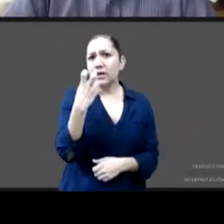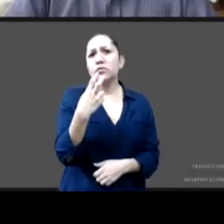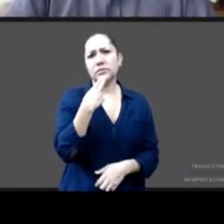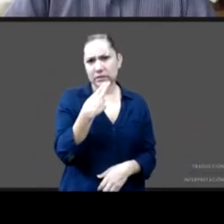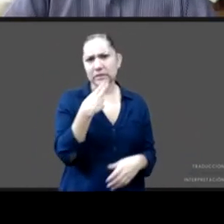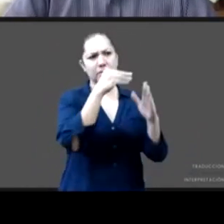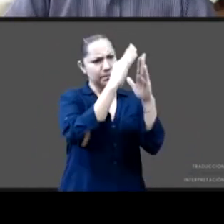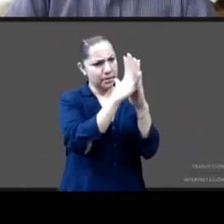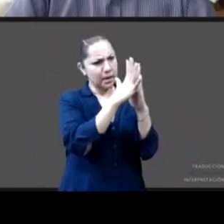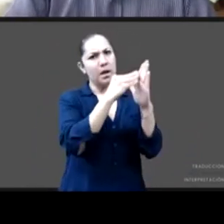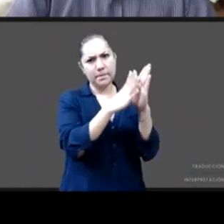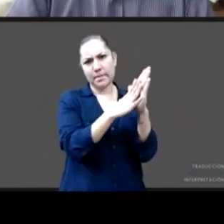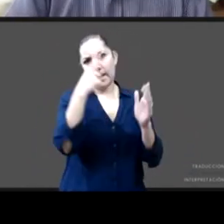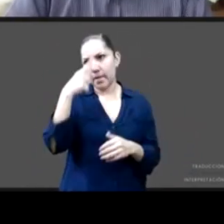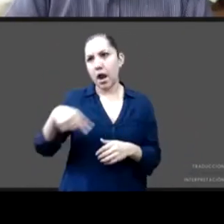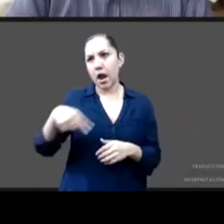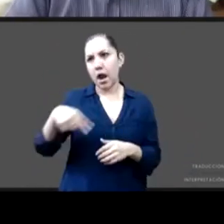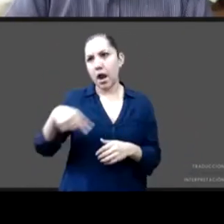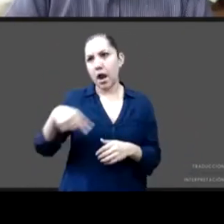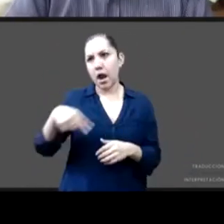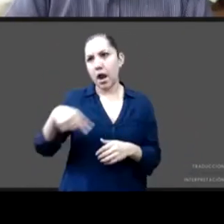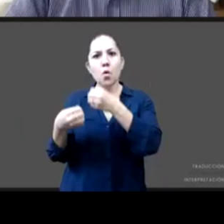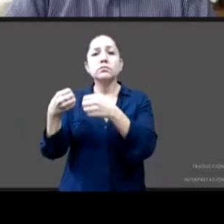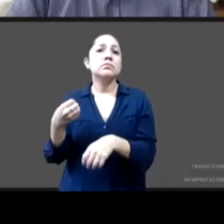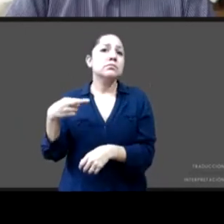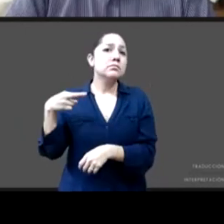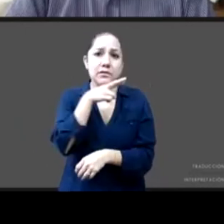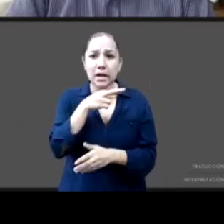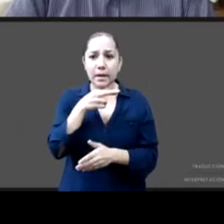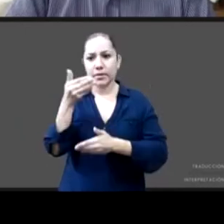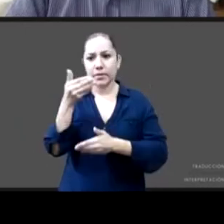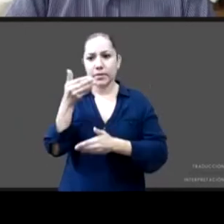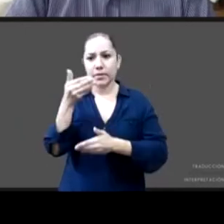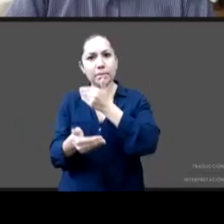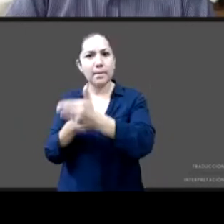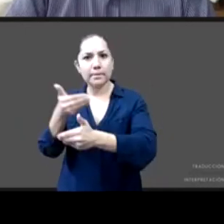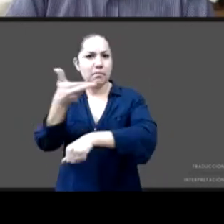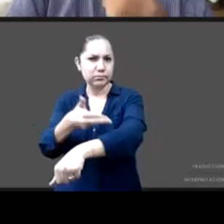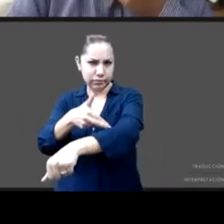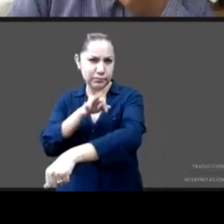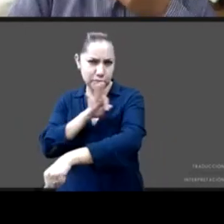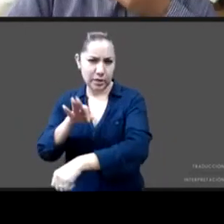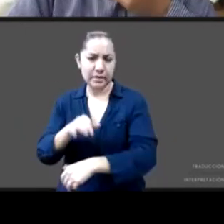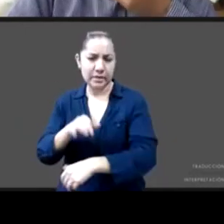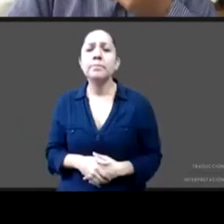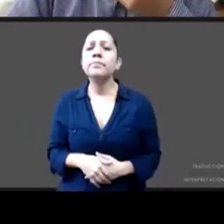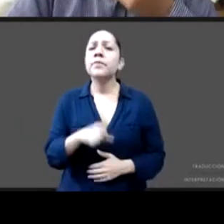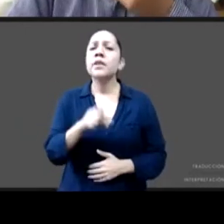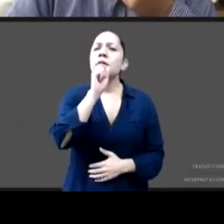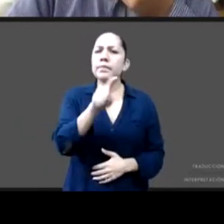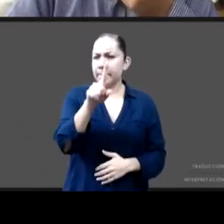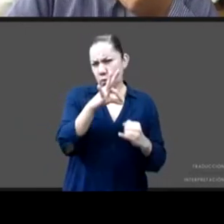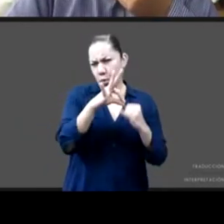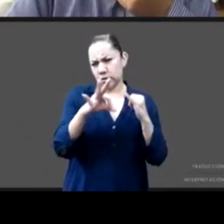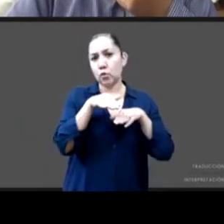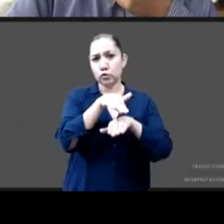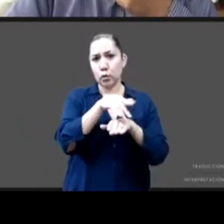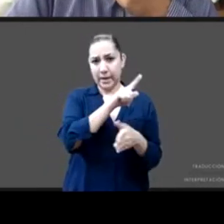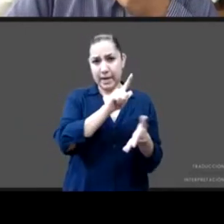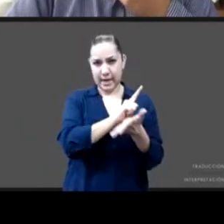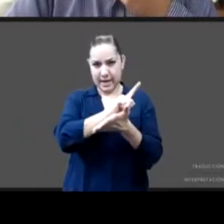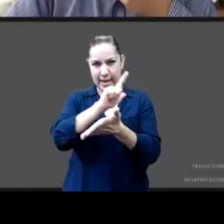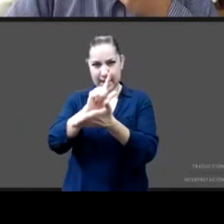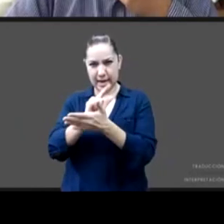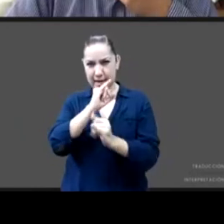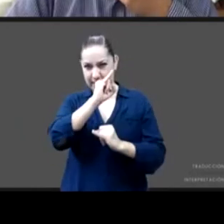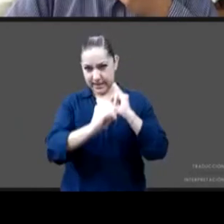del sector justicia. Entonces, es muy importante. Finalmente, ya por el tema de las leyes transnacionales, Bueno,